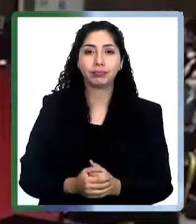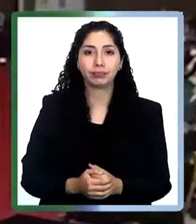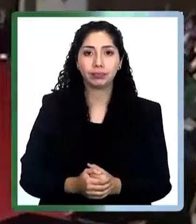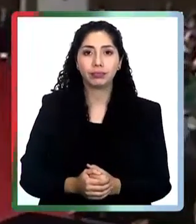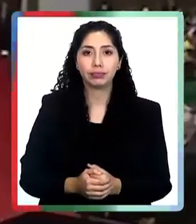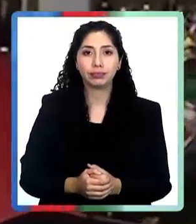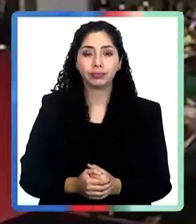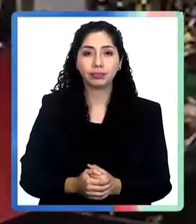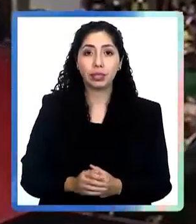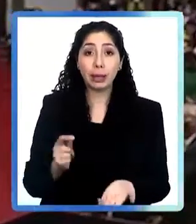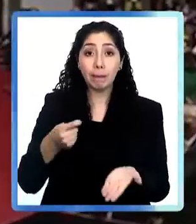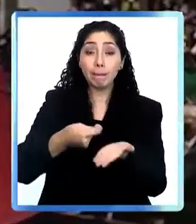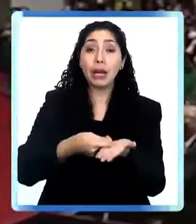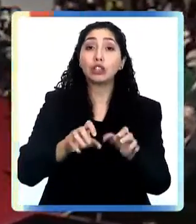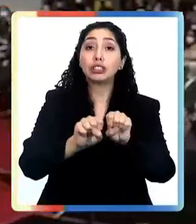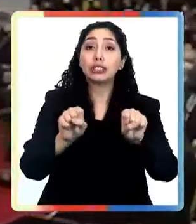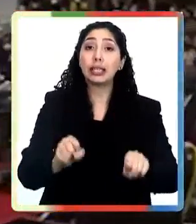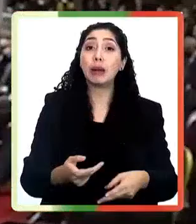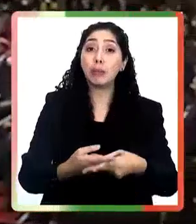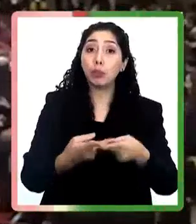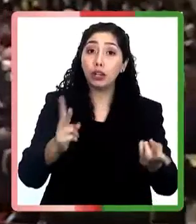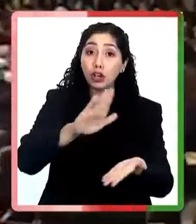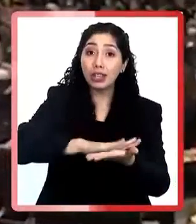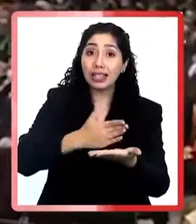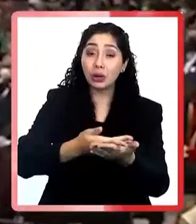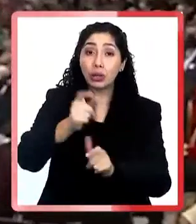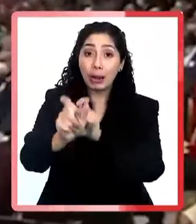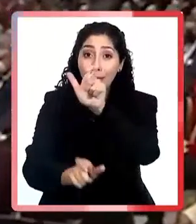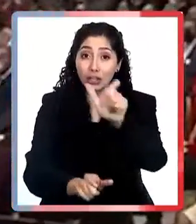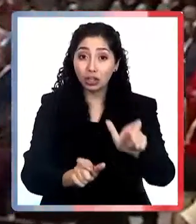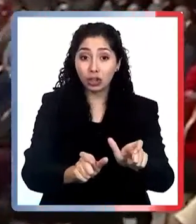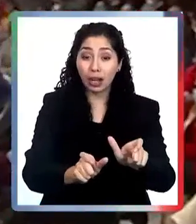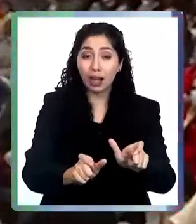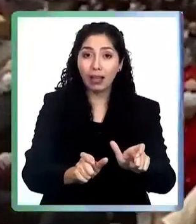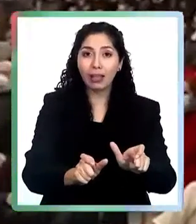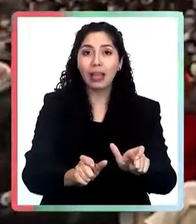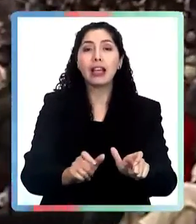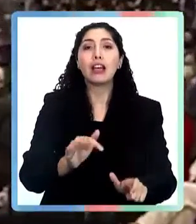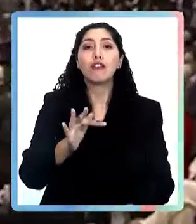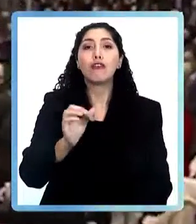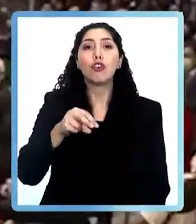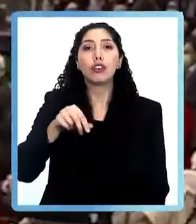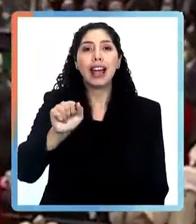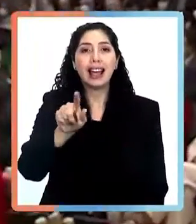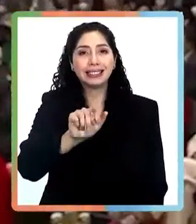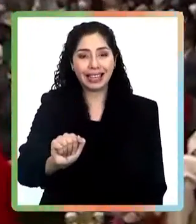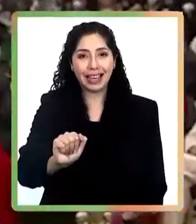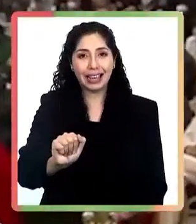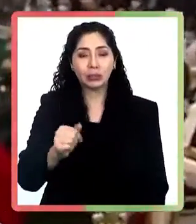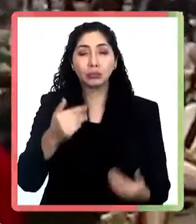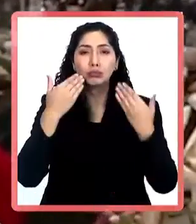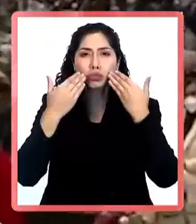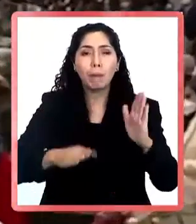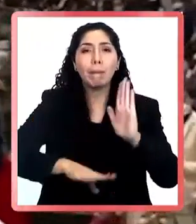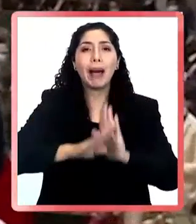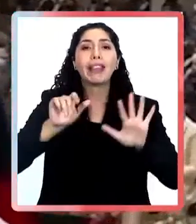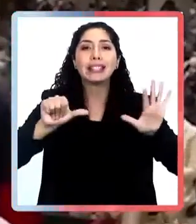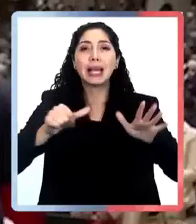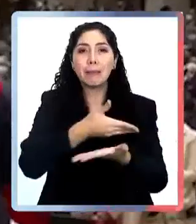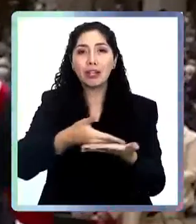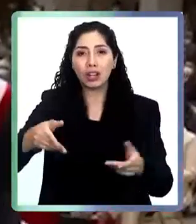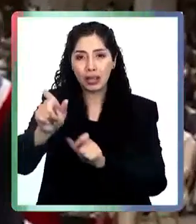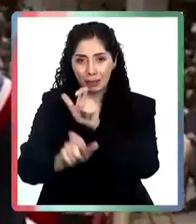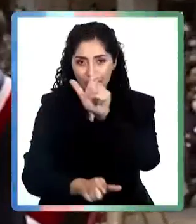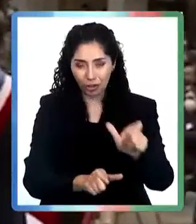y disminuiremos el copago el sistema público de salud para las personas de los tramos 6 de fonasa beneficiando más de 6 millones de personas